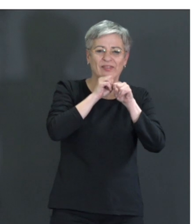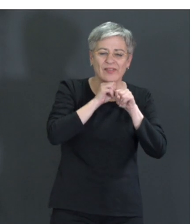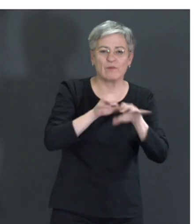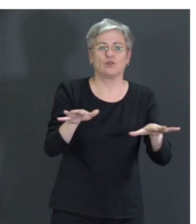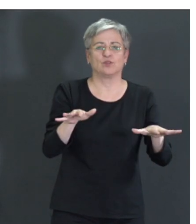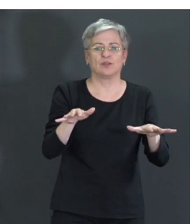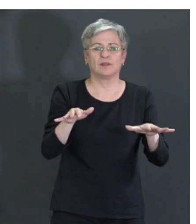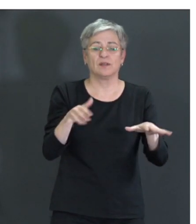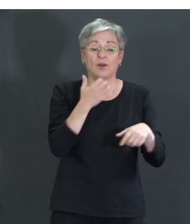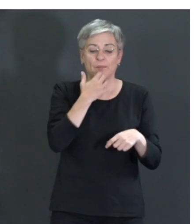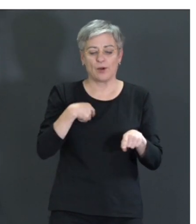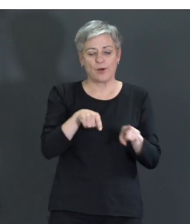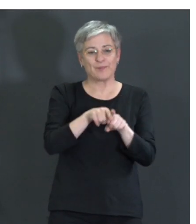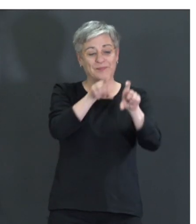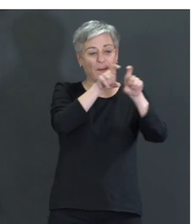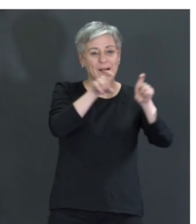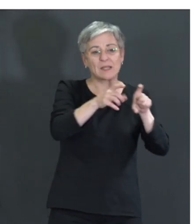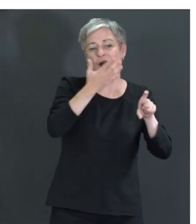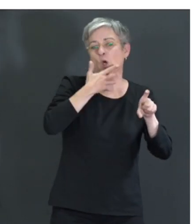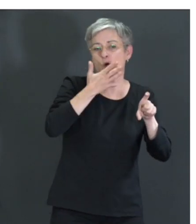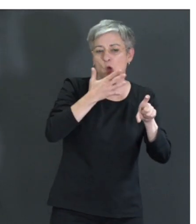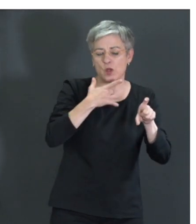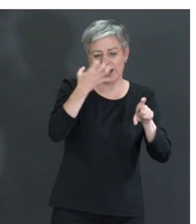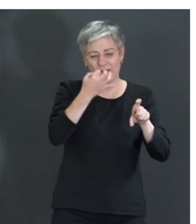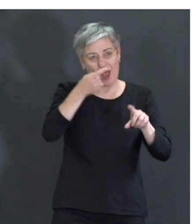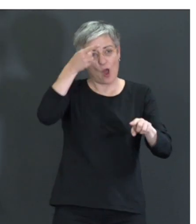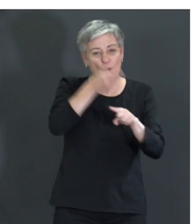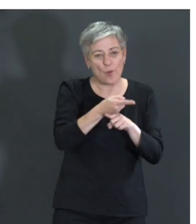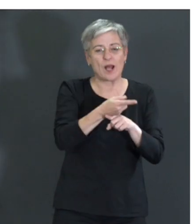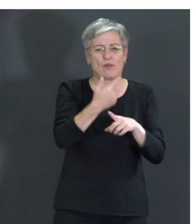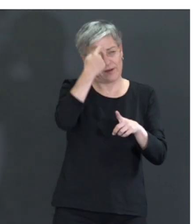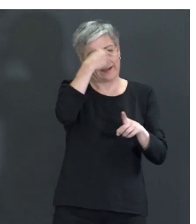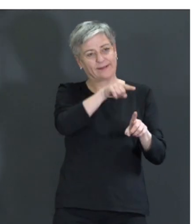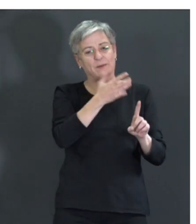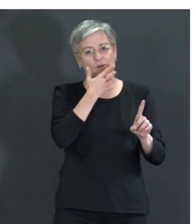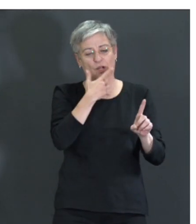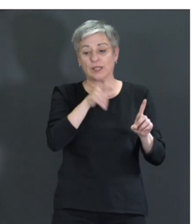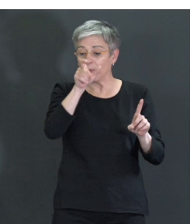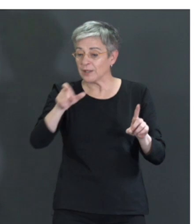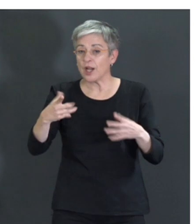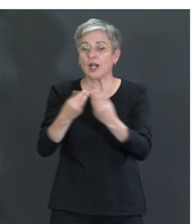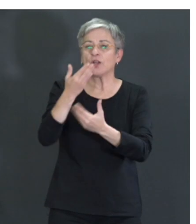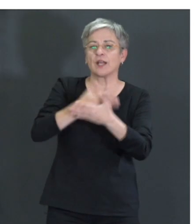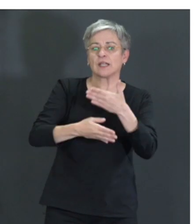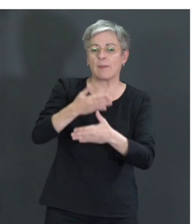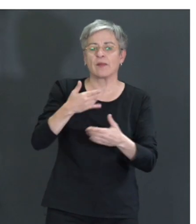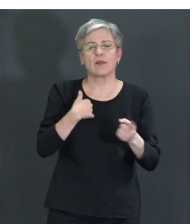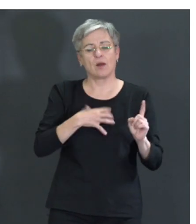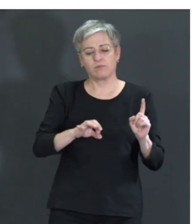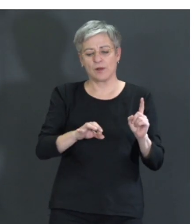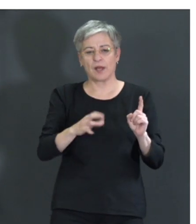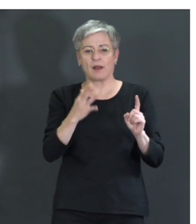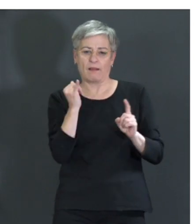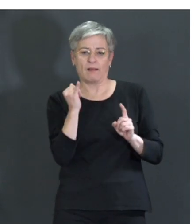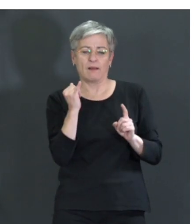tanto a las empresas que conozcan cuáles son sus obligaciones, como también a las propias personas con discapacidad que se pueden beneficiar de toda una